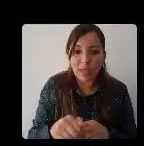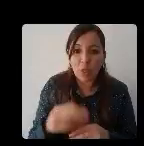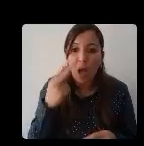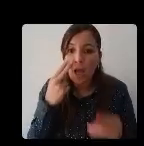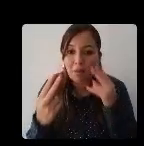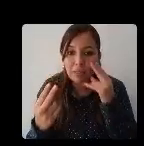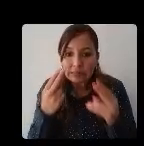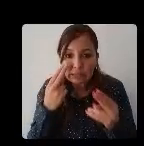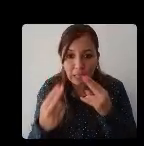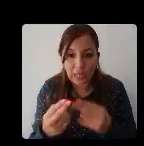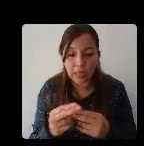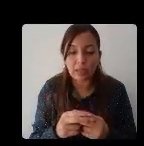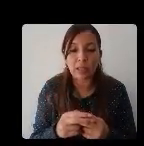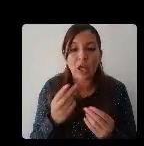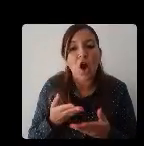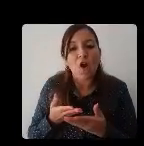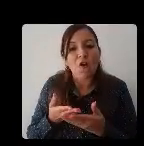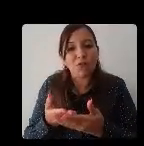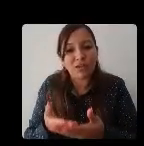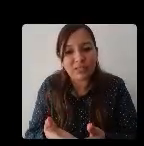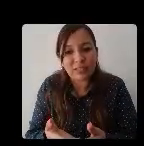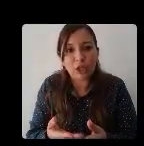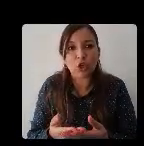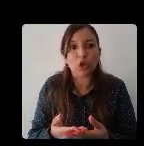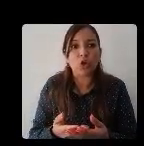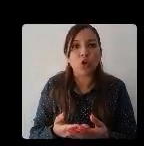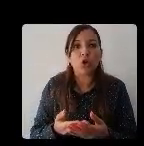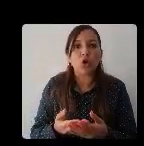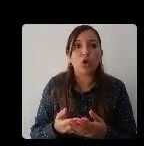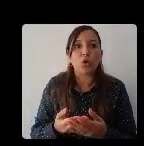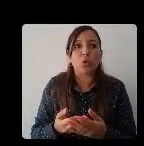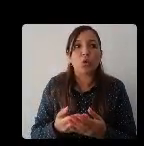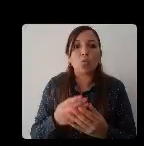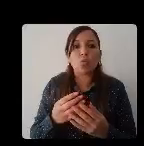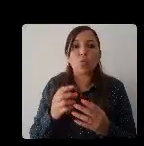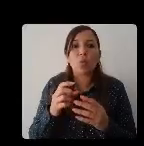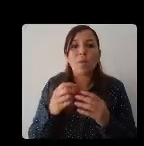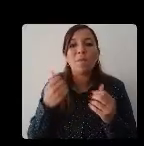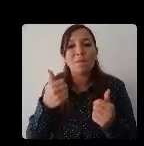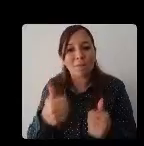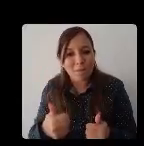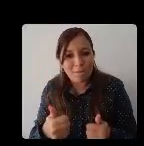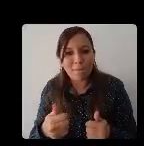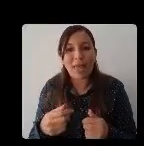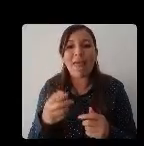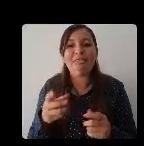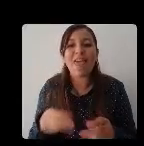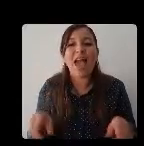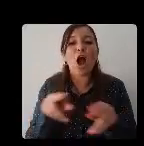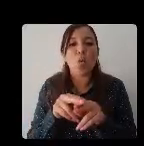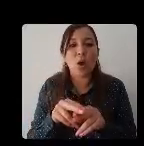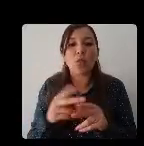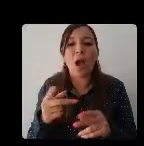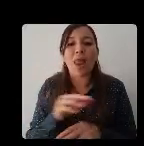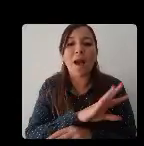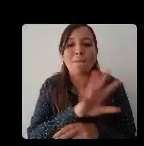evitando el contagio, ¿no? Algo que también me mencionabas, aparte y que es fundamental